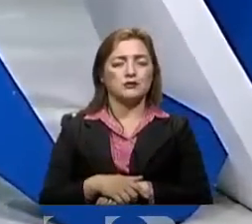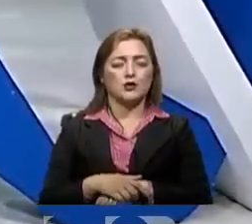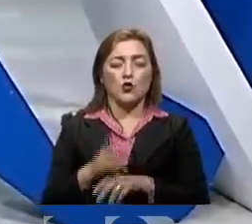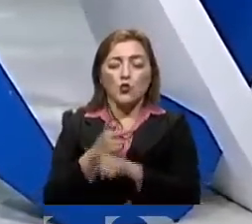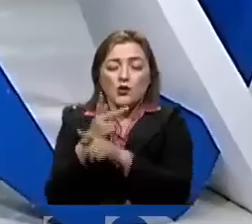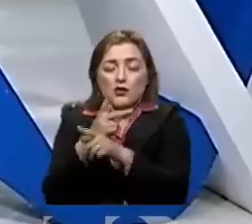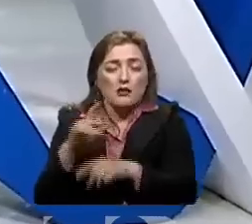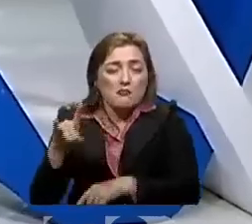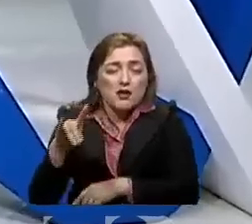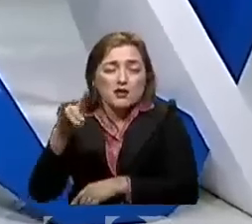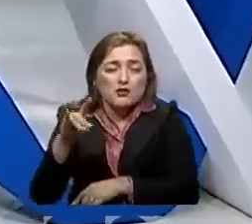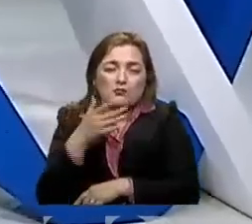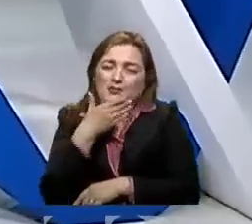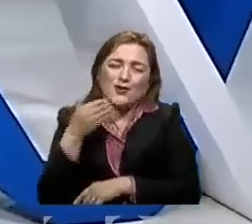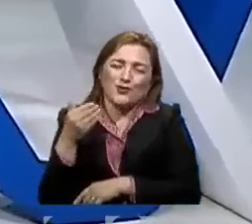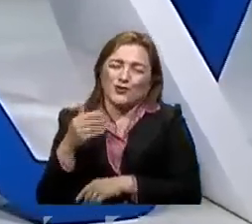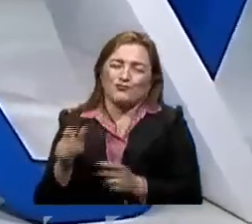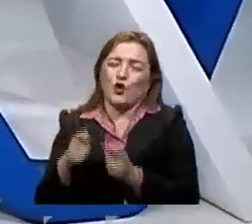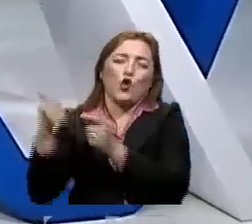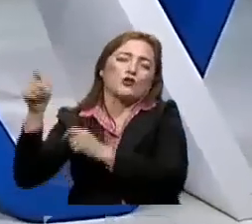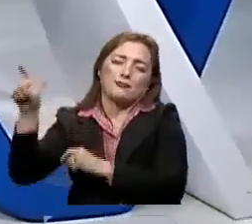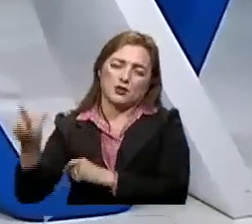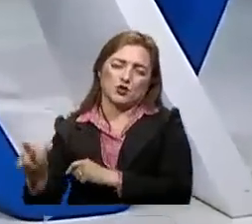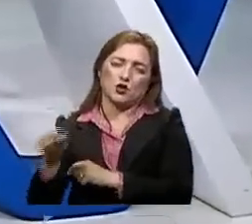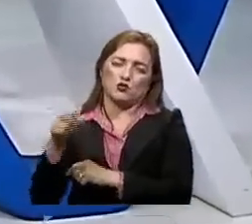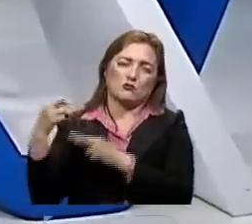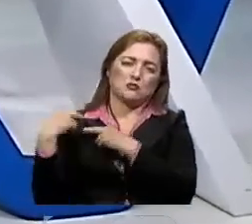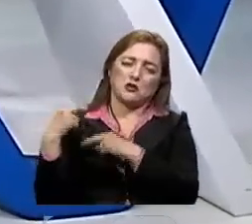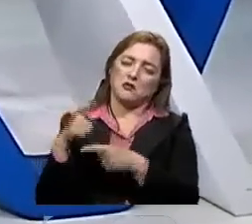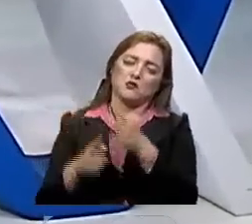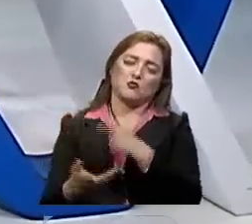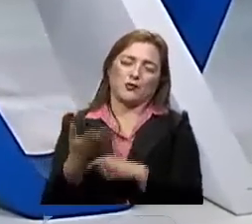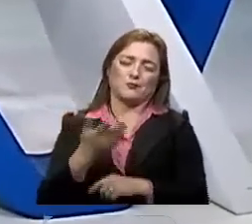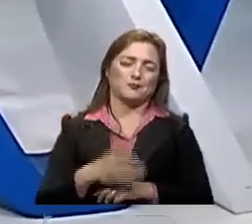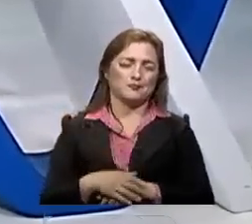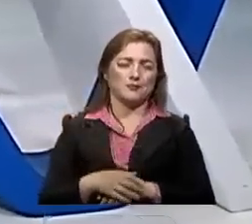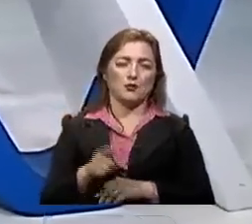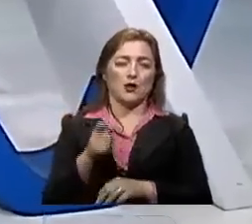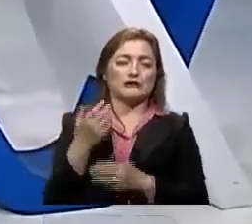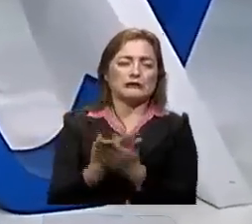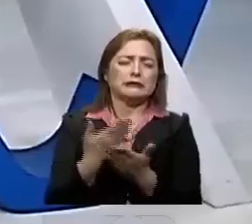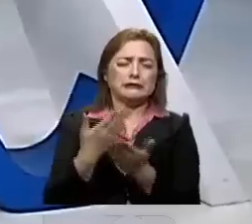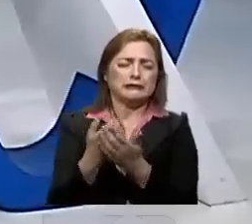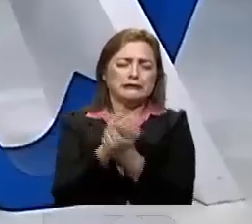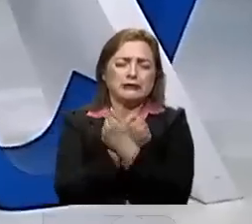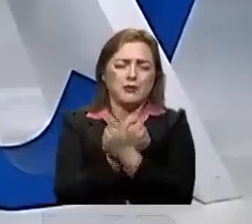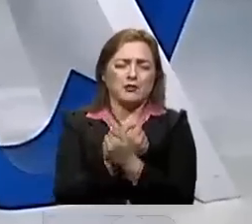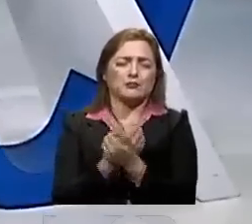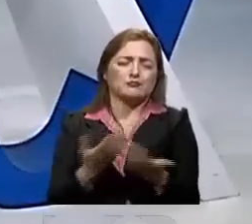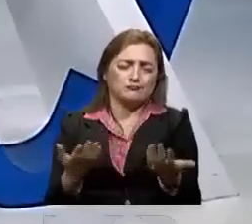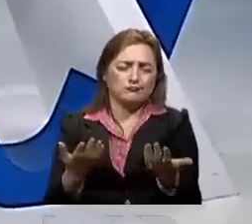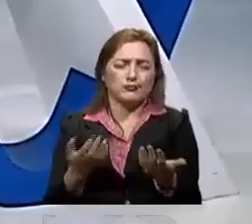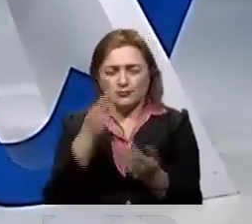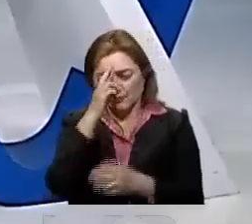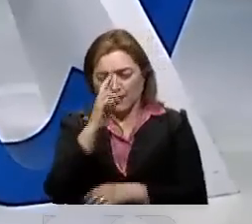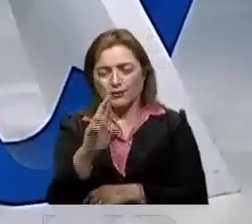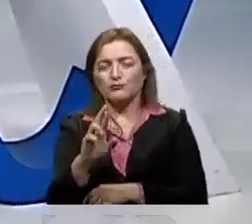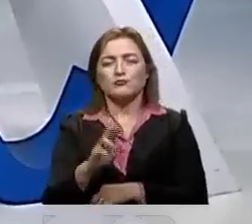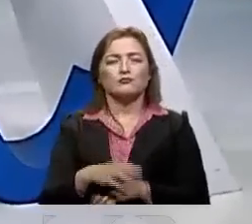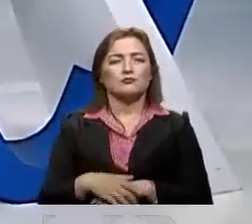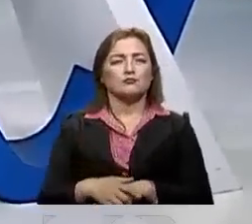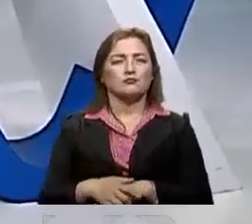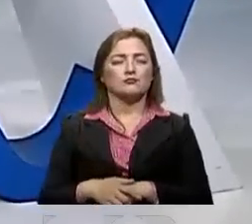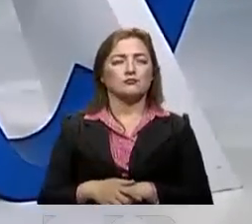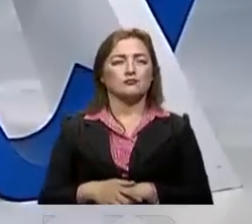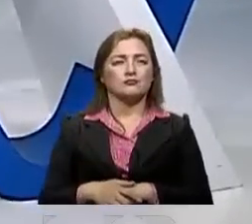Mejor no lo tenga. Así es. Sí, déjelos en paz. Nadie puede exigirles a ustedes que amen a los animales, pero sí se puede exigir que se les respete porque